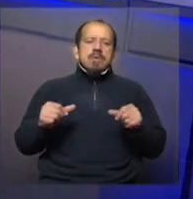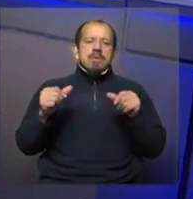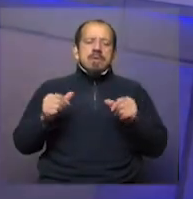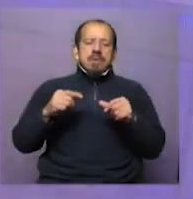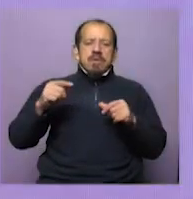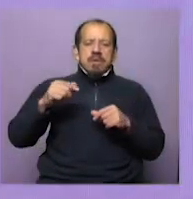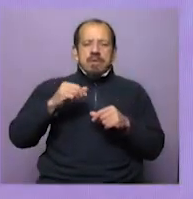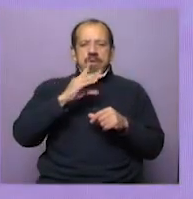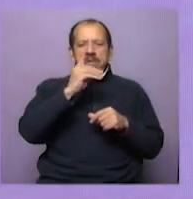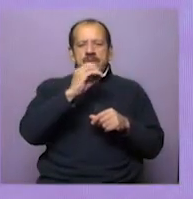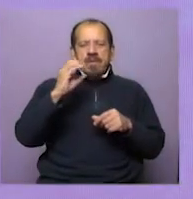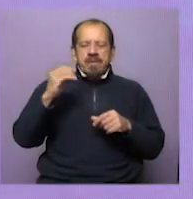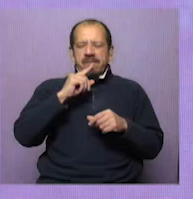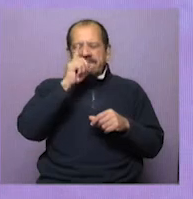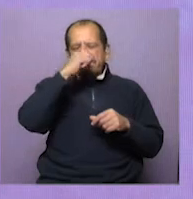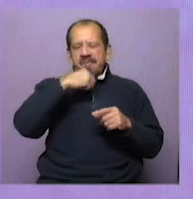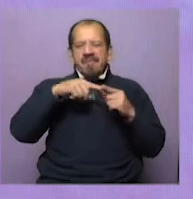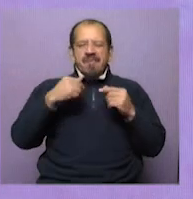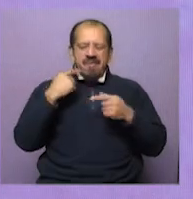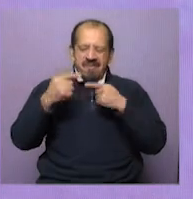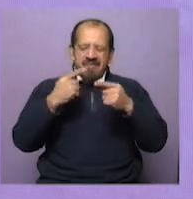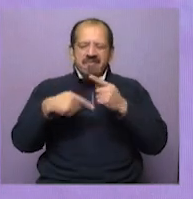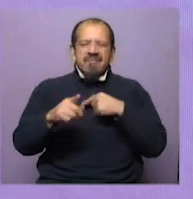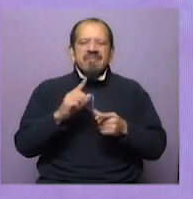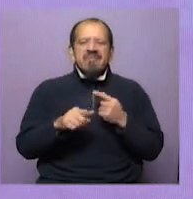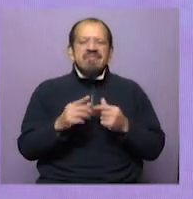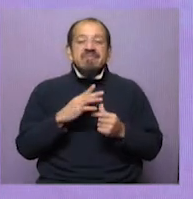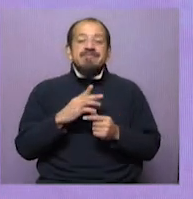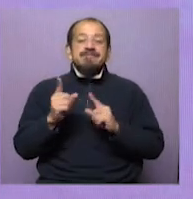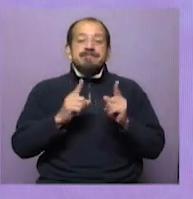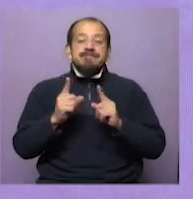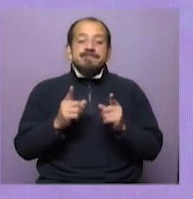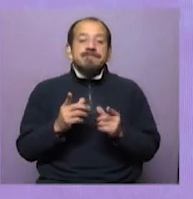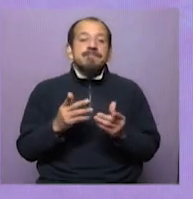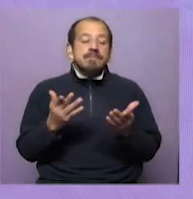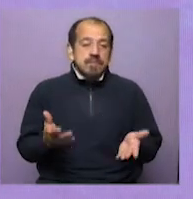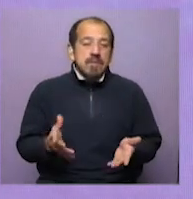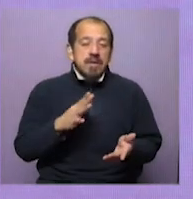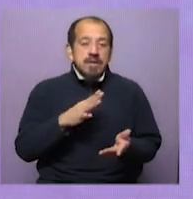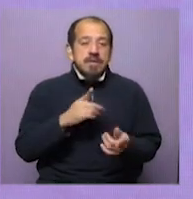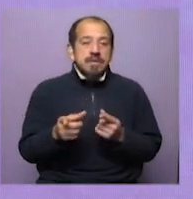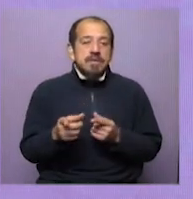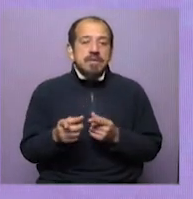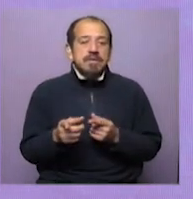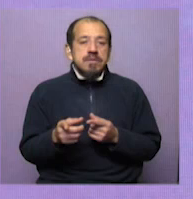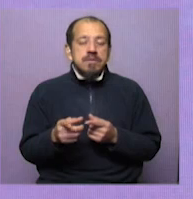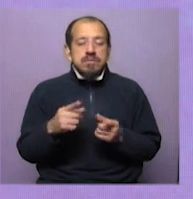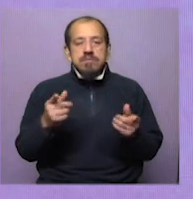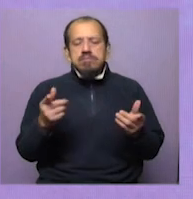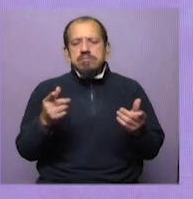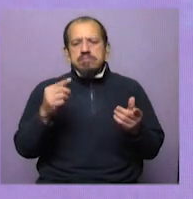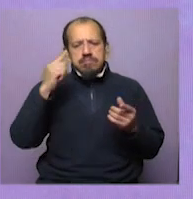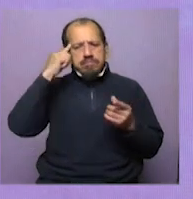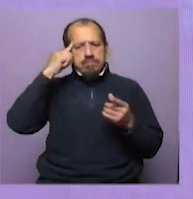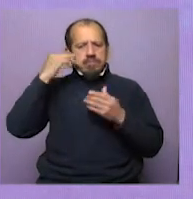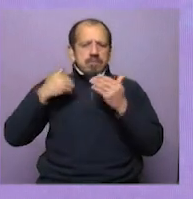Montevideo poderlas desarrollar a lo largo del año. Y bueno, hay algunas que ya en particular tenemos planeados como